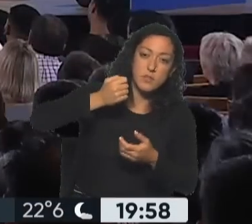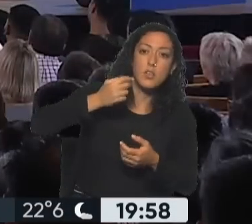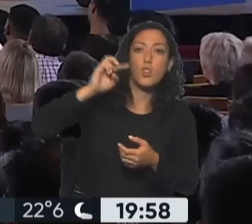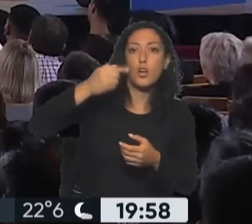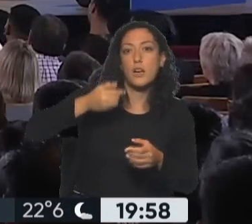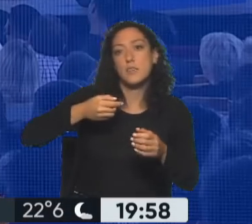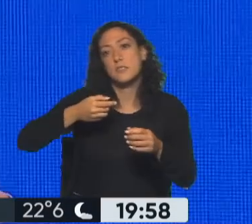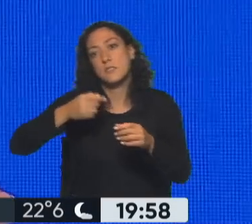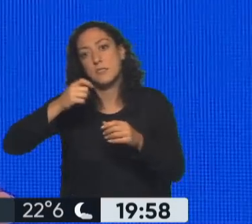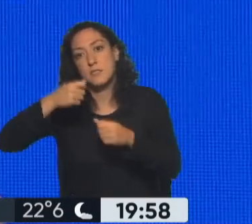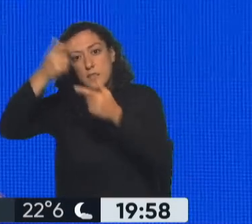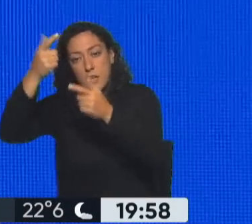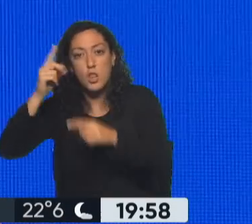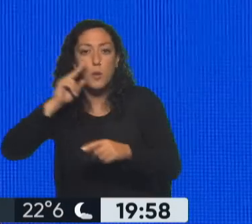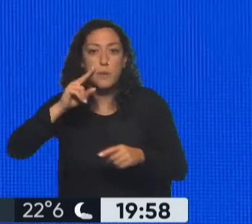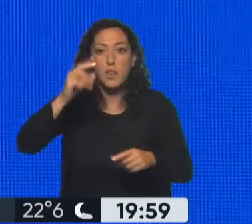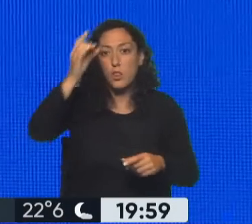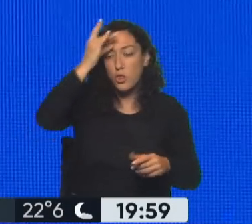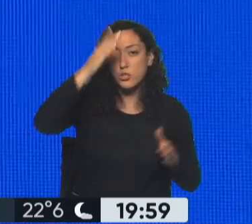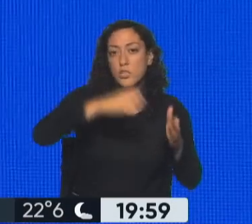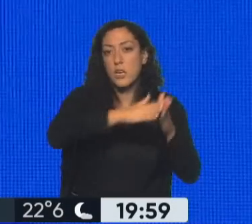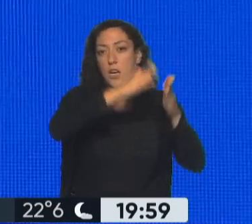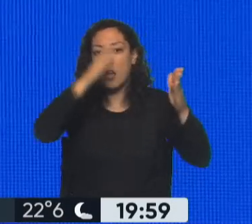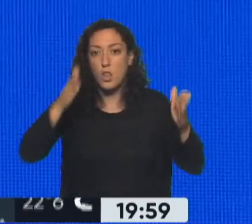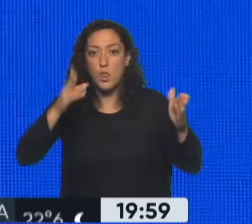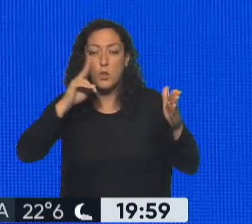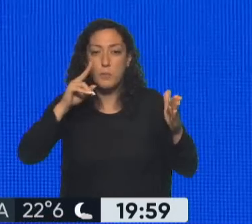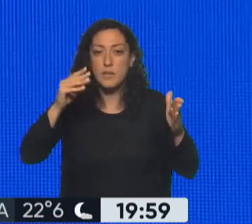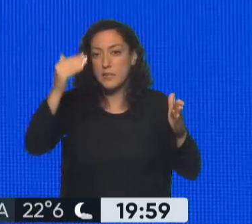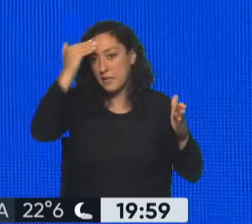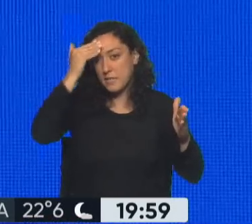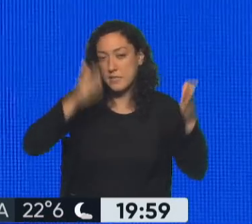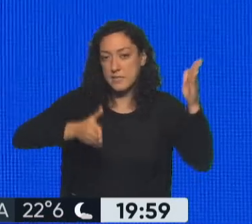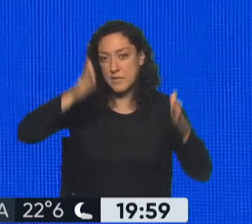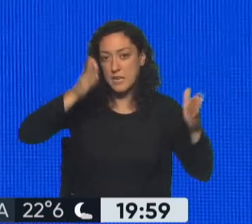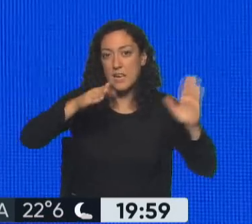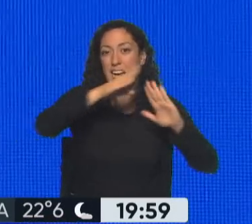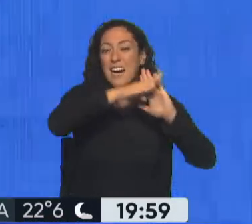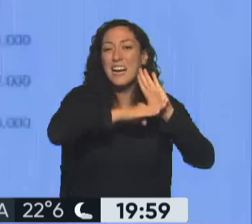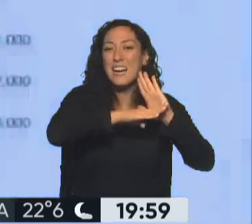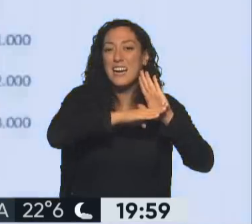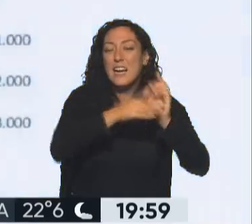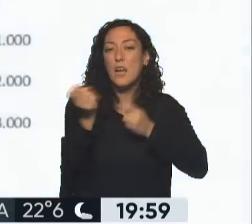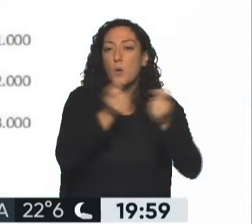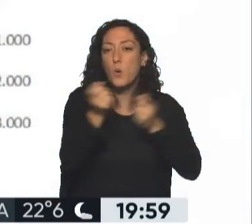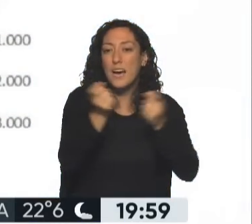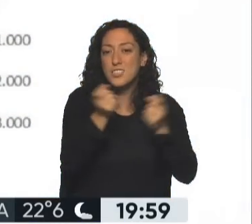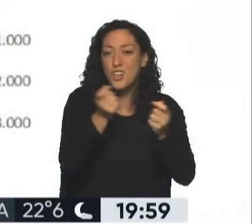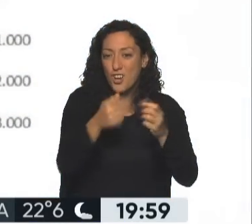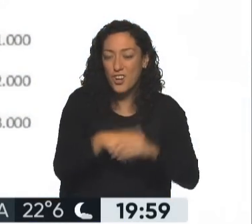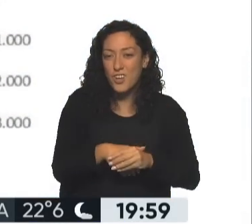periodo entre el 12 y el 15, que fue cuando hubo regulación y llegó lo que se